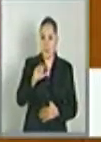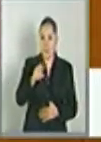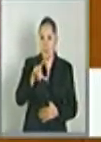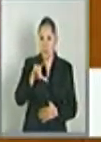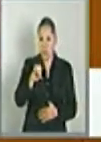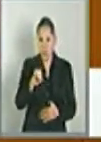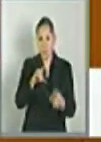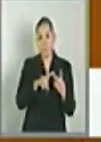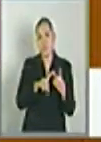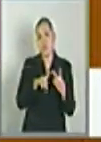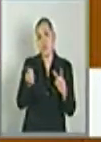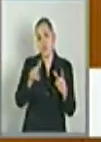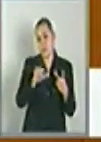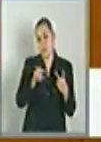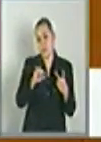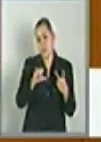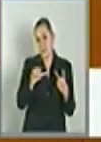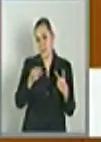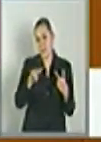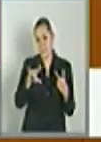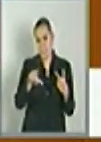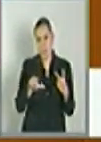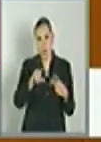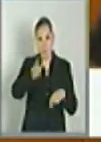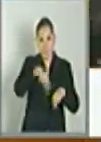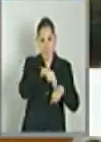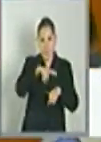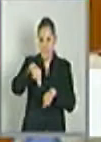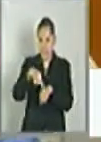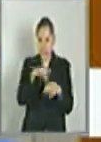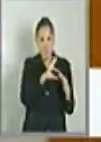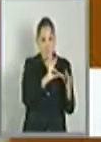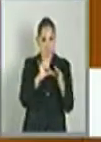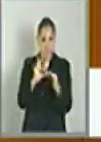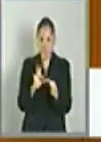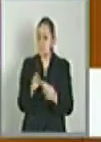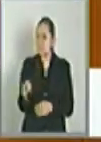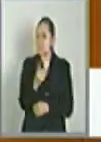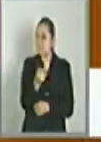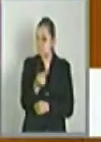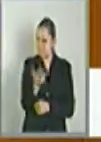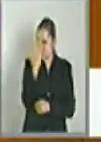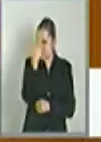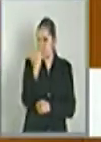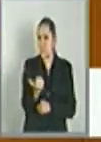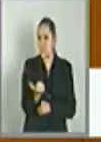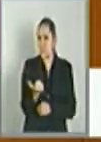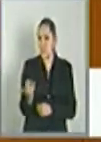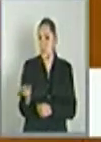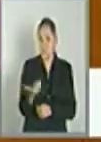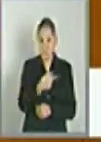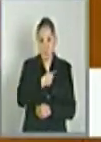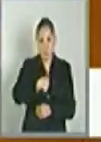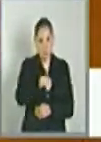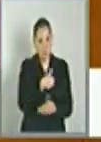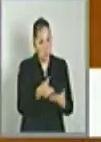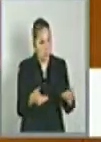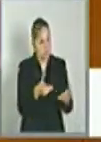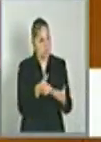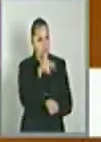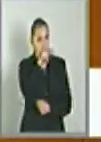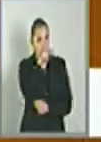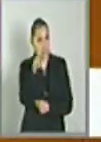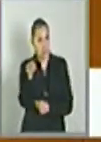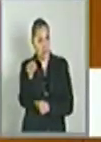Daniel Ávila. Sin duda nos preocupa la situación que está ahorita sucediendo en